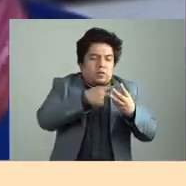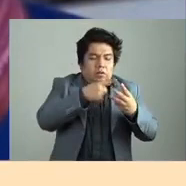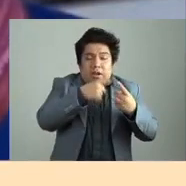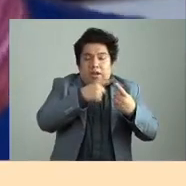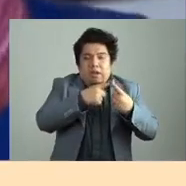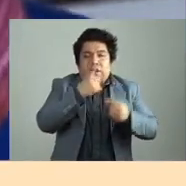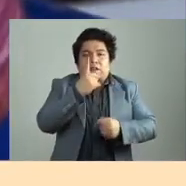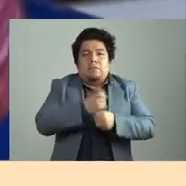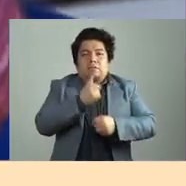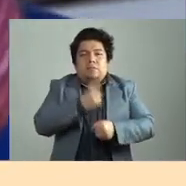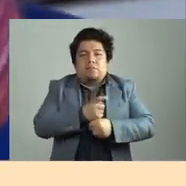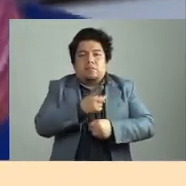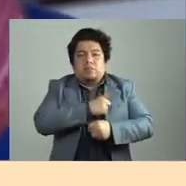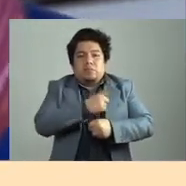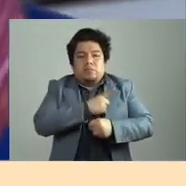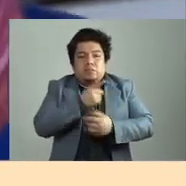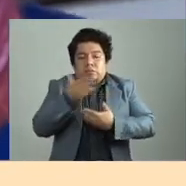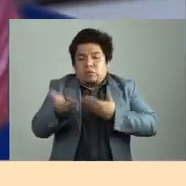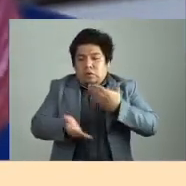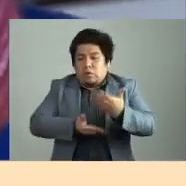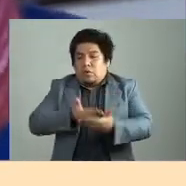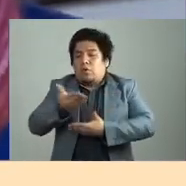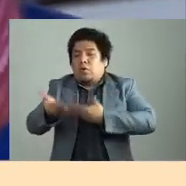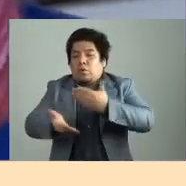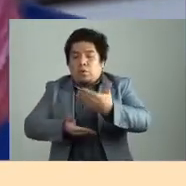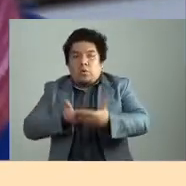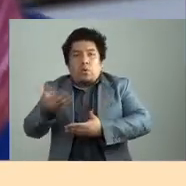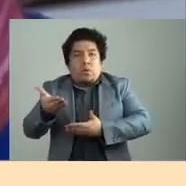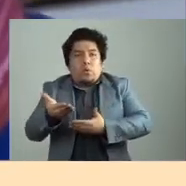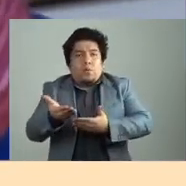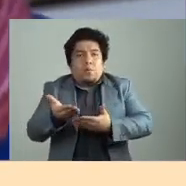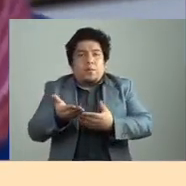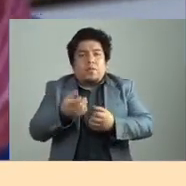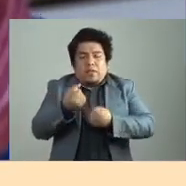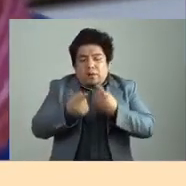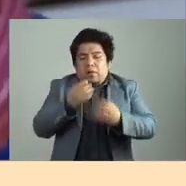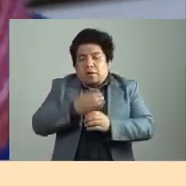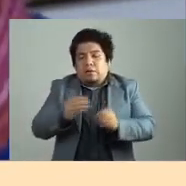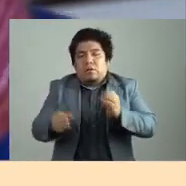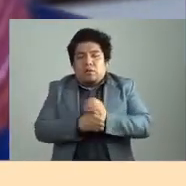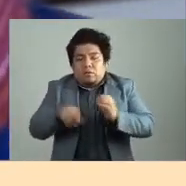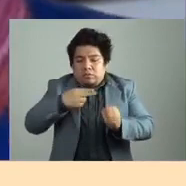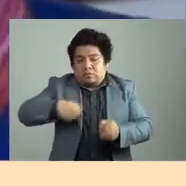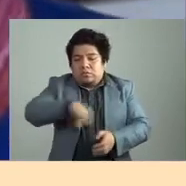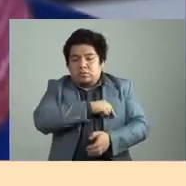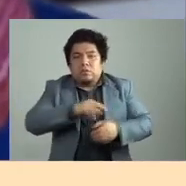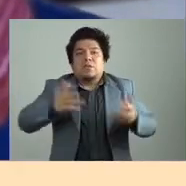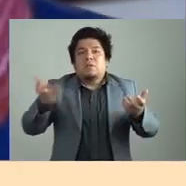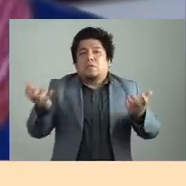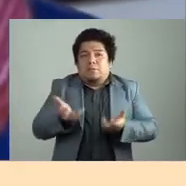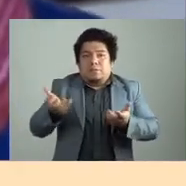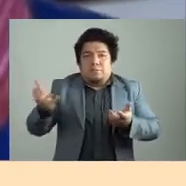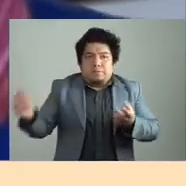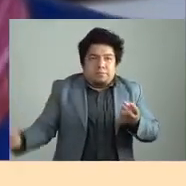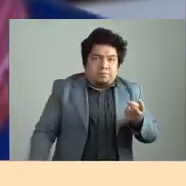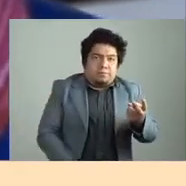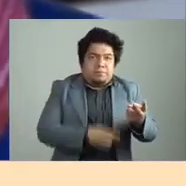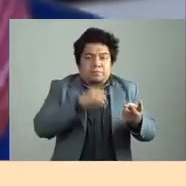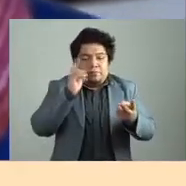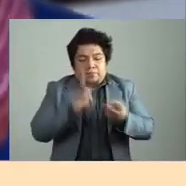los bienes de la tierra en los bienes que producimos no poder tener